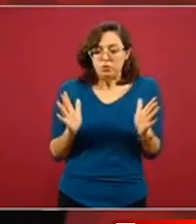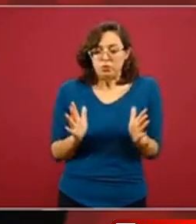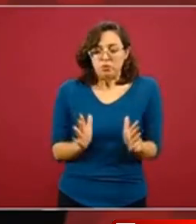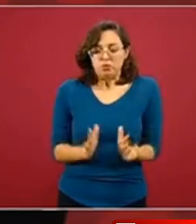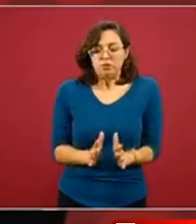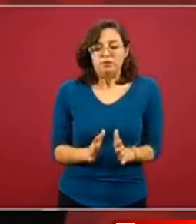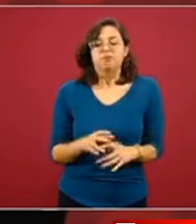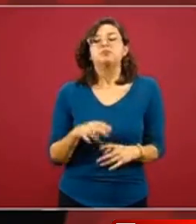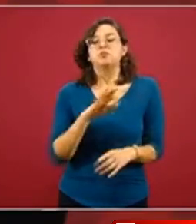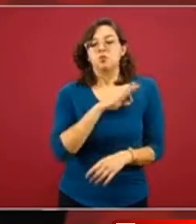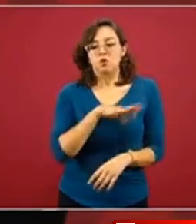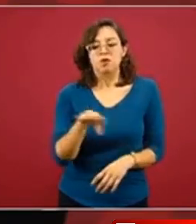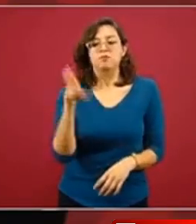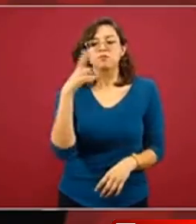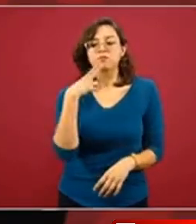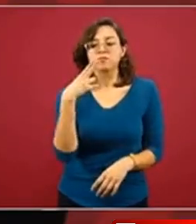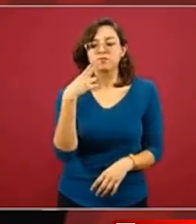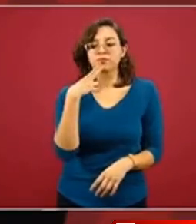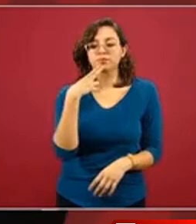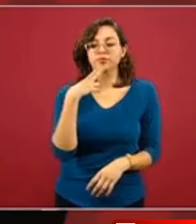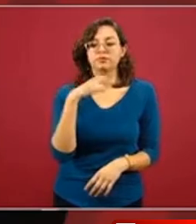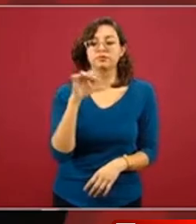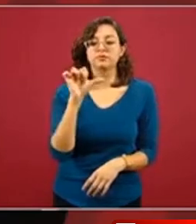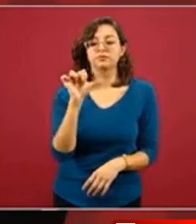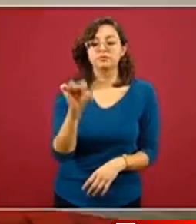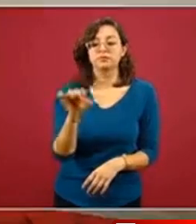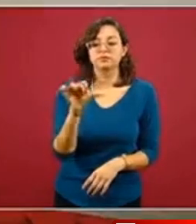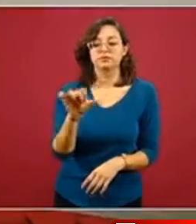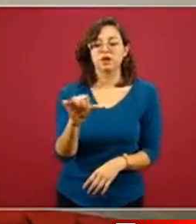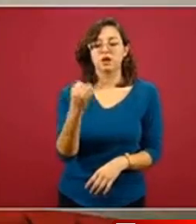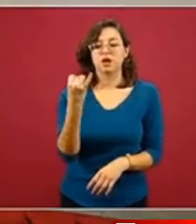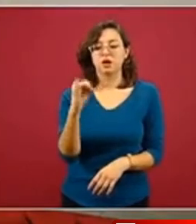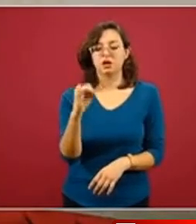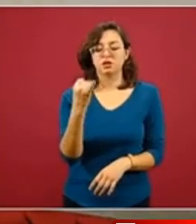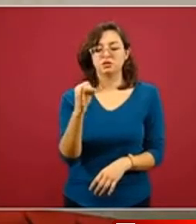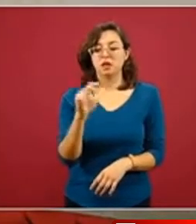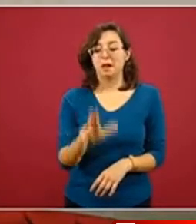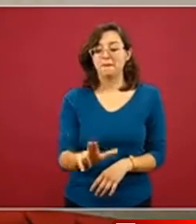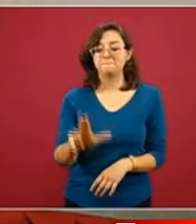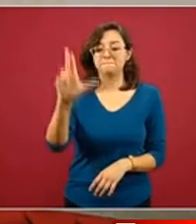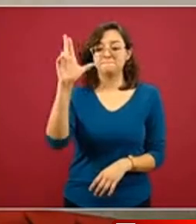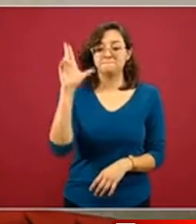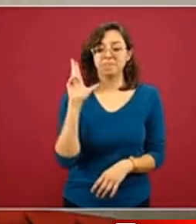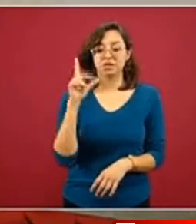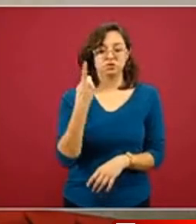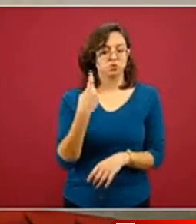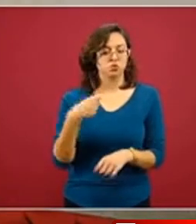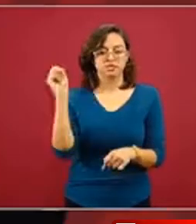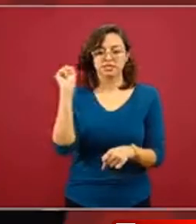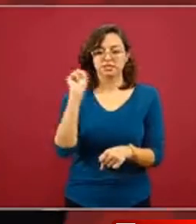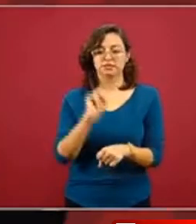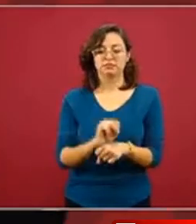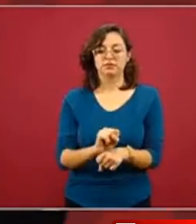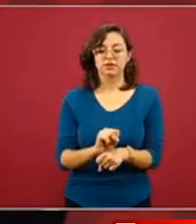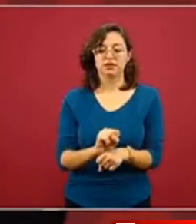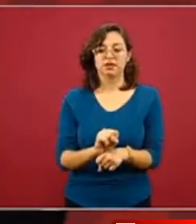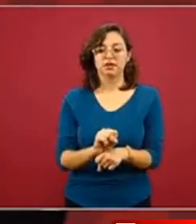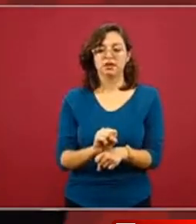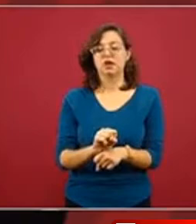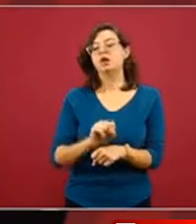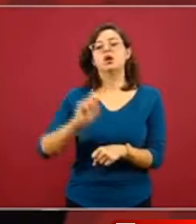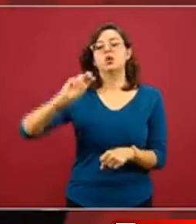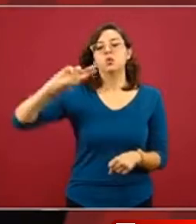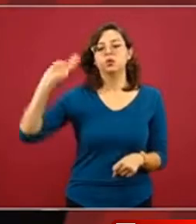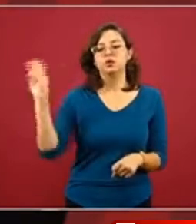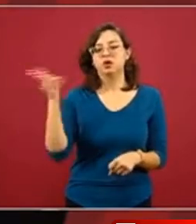grave. El día 16 de junio, el martes pasado, hace una semana justamente, la Universidad de